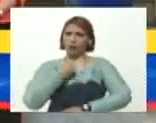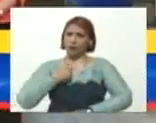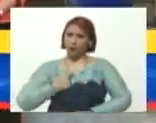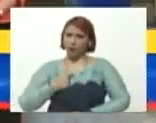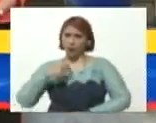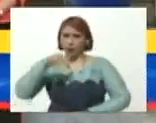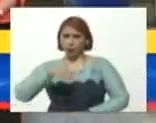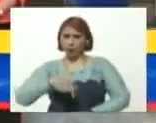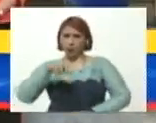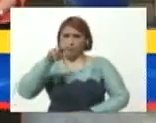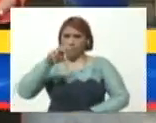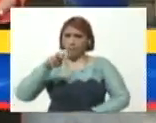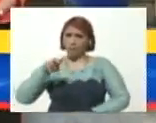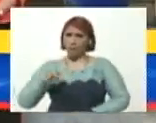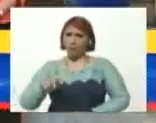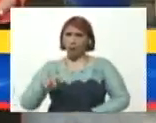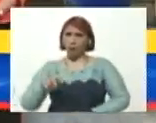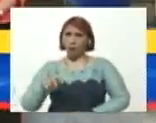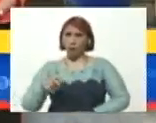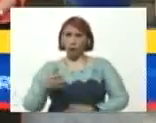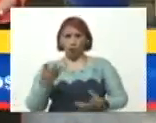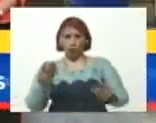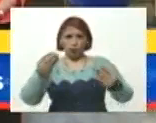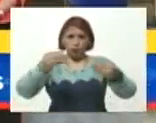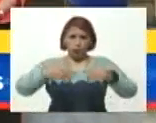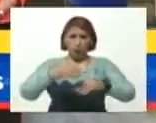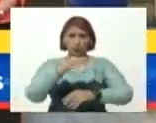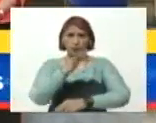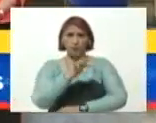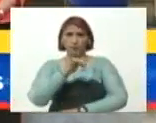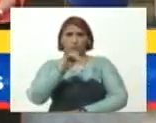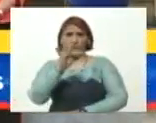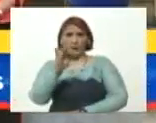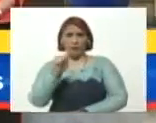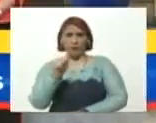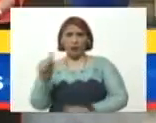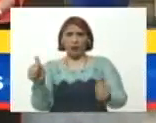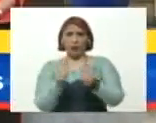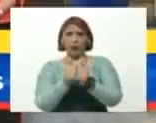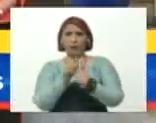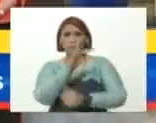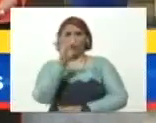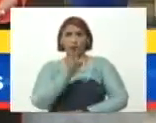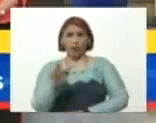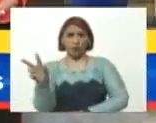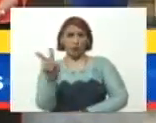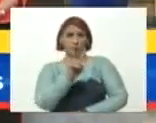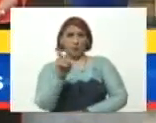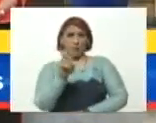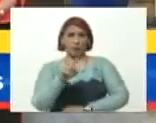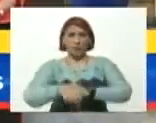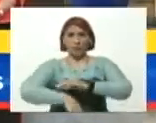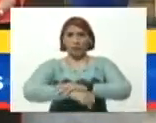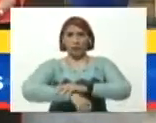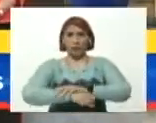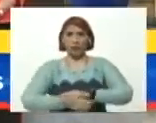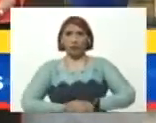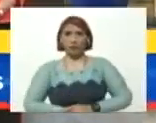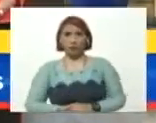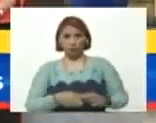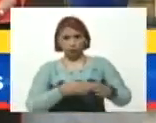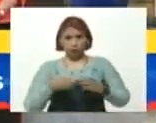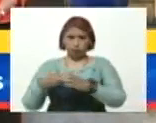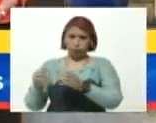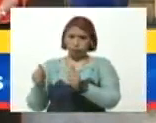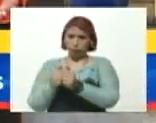esta escalera, la relación de la FIFA con la Federación Venezolana de Fútbol, con